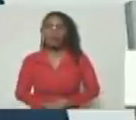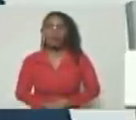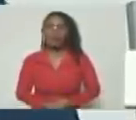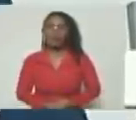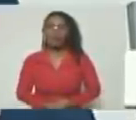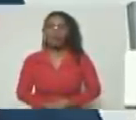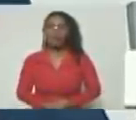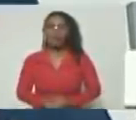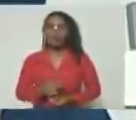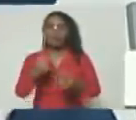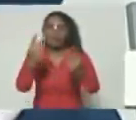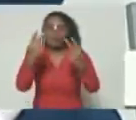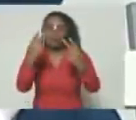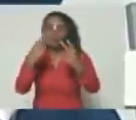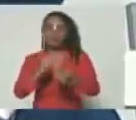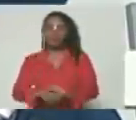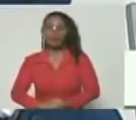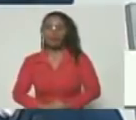Fíjense,